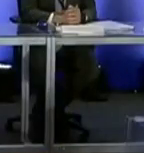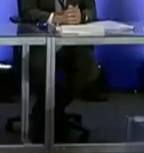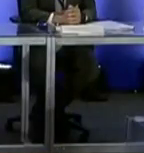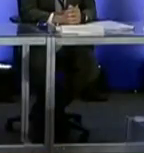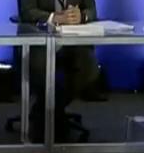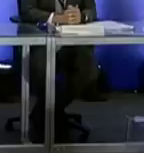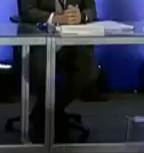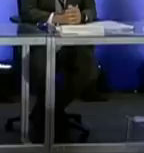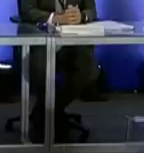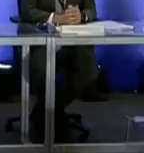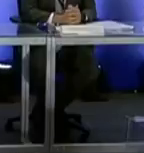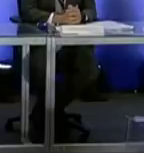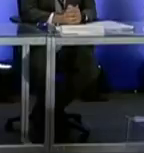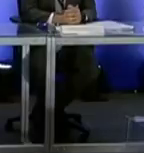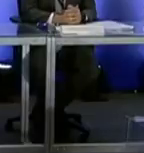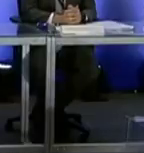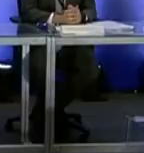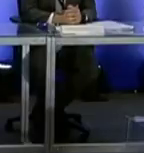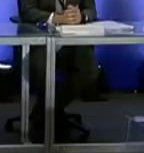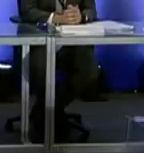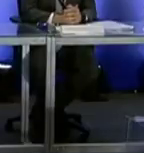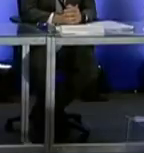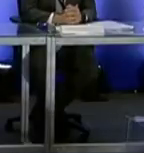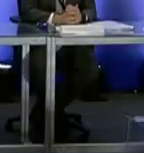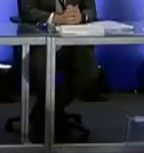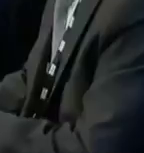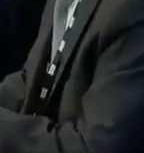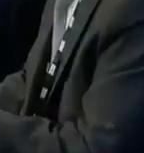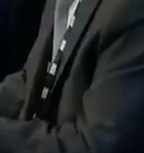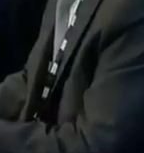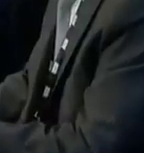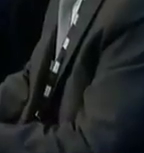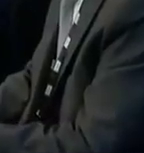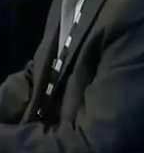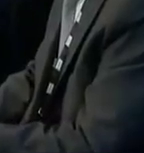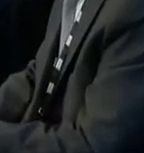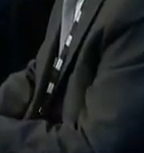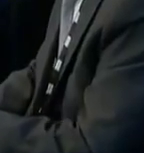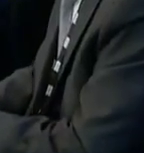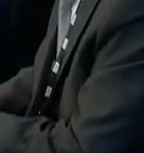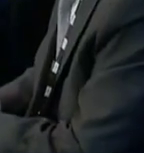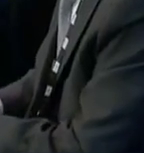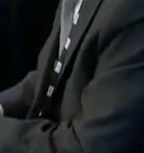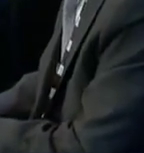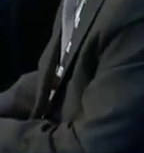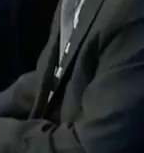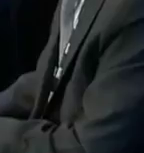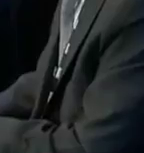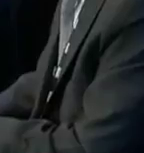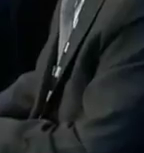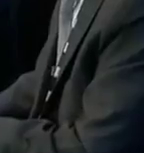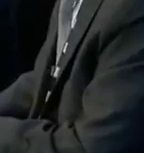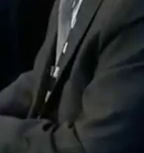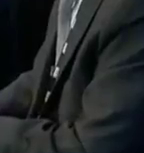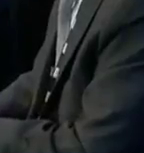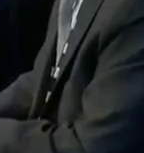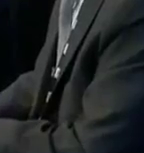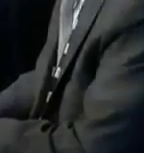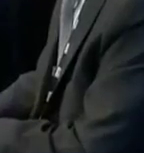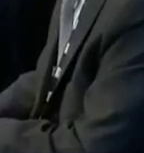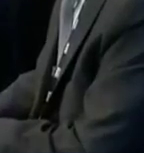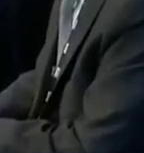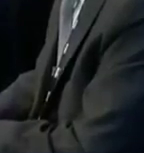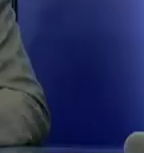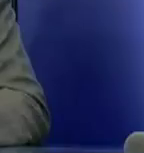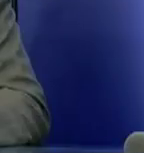aquí en el caso de estos contratos que recién se están adjudicando, o se van a estar adjudicando en los próximos días